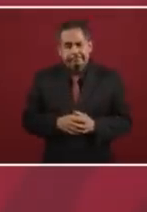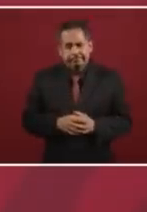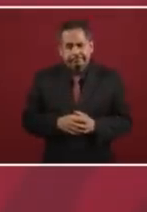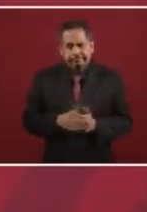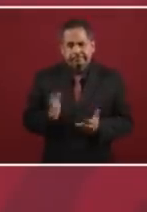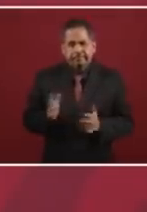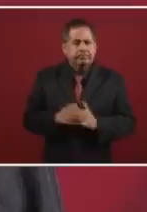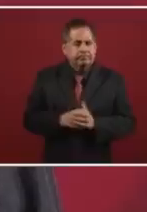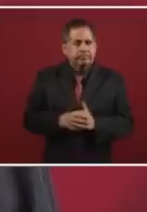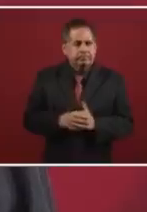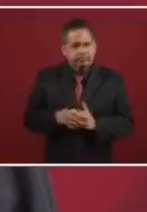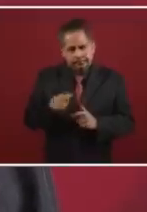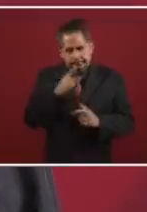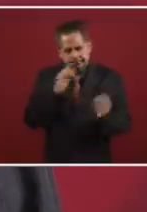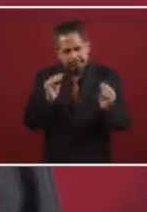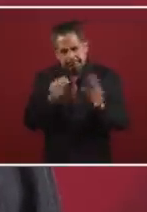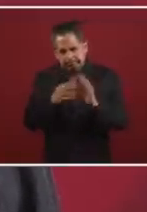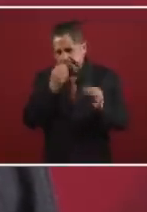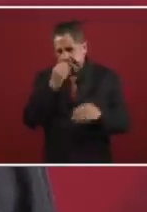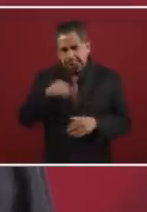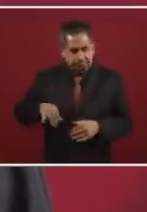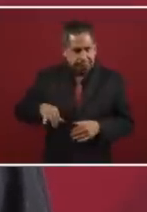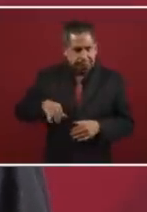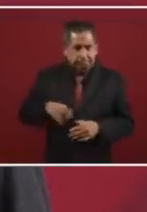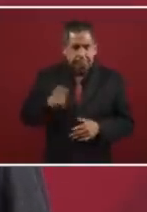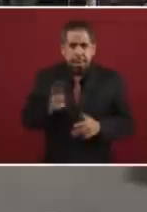este es un debate interesante